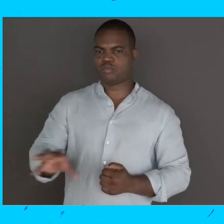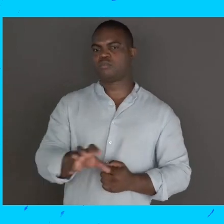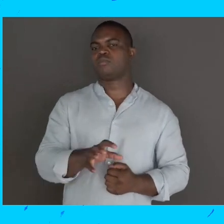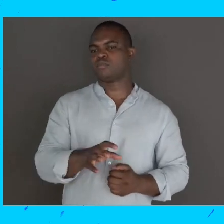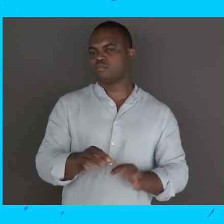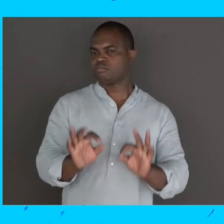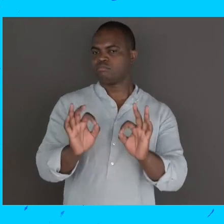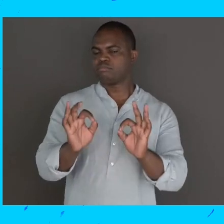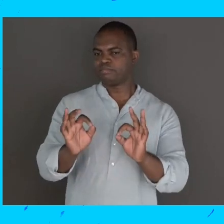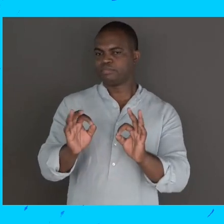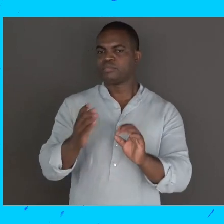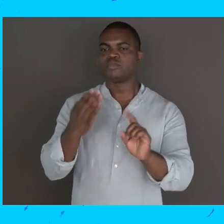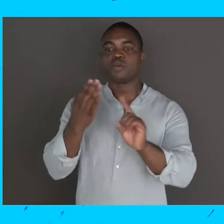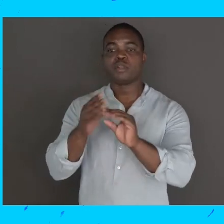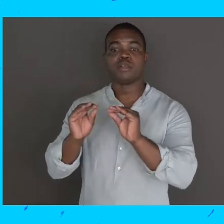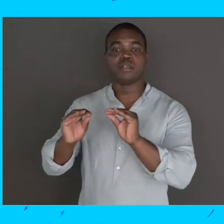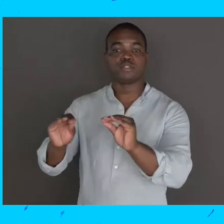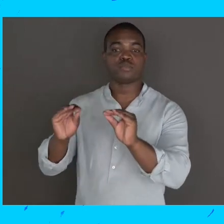nuestros jóvenes.